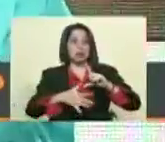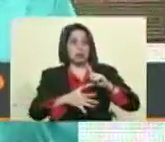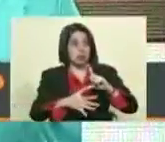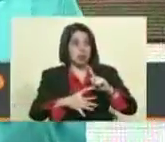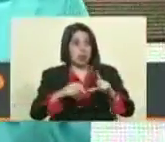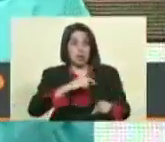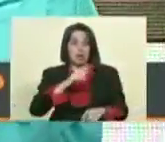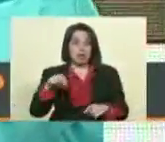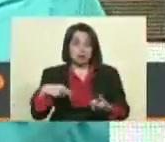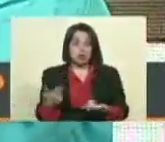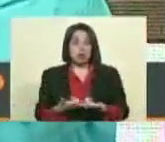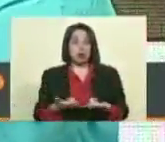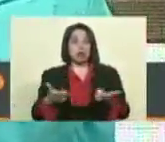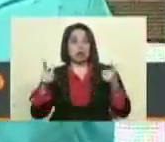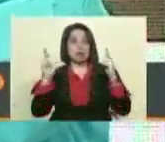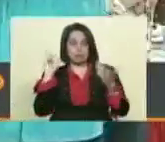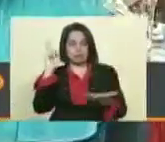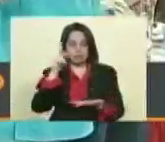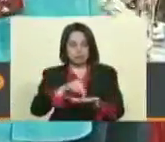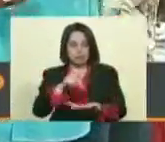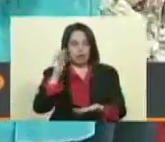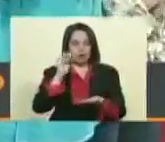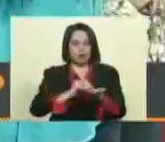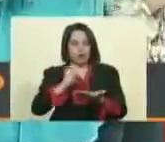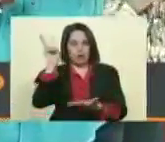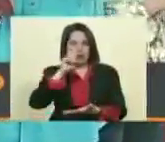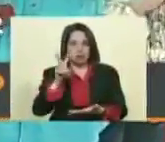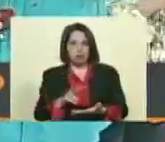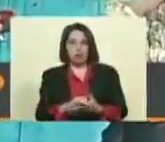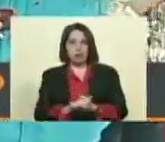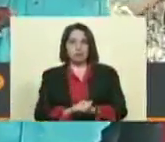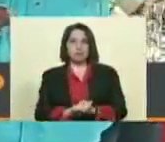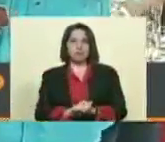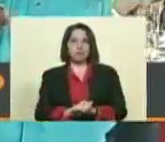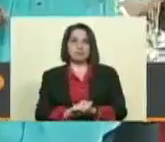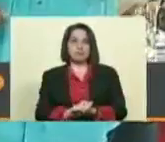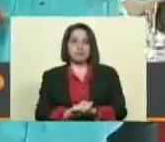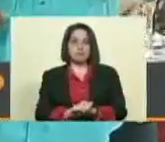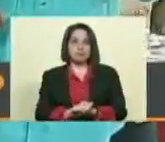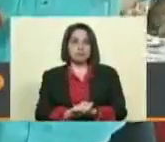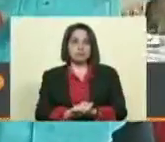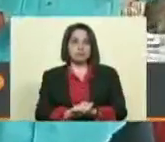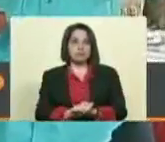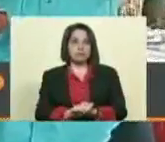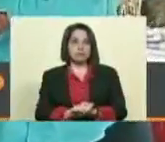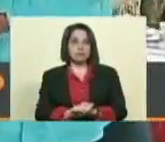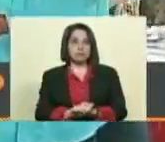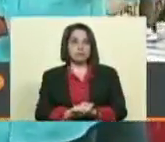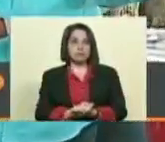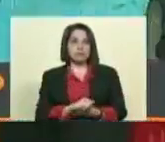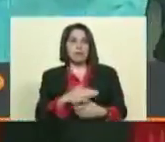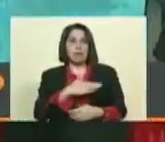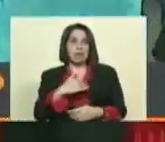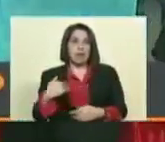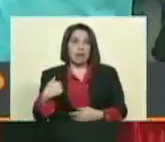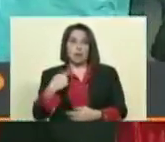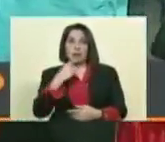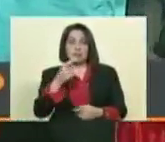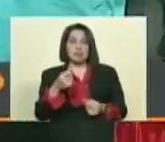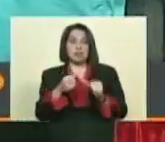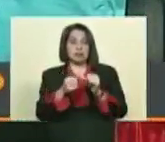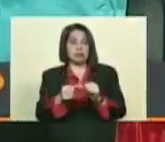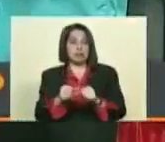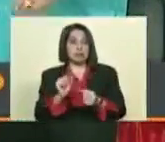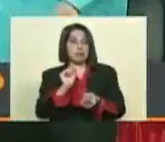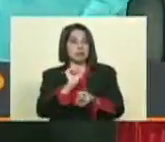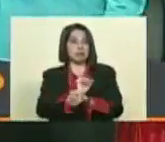nosotros estemos en este momento aquí. Y queremos decir que nosotros hemos sido retenidos, pero